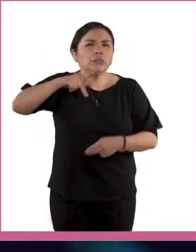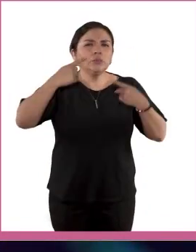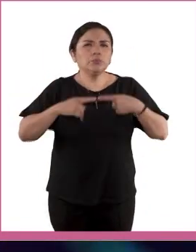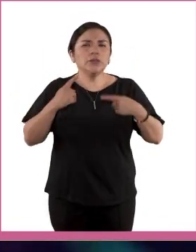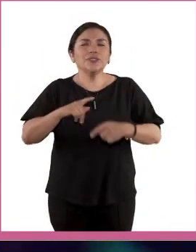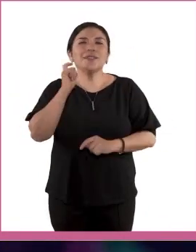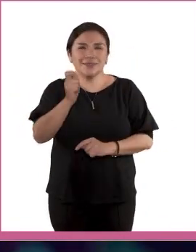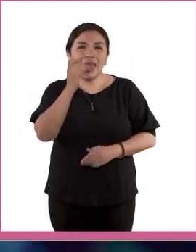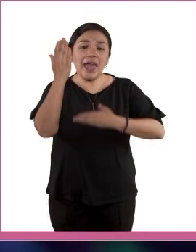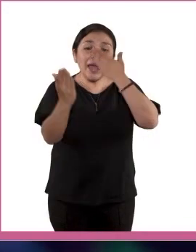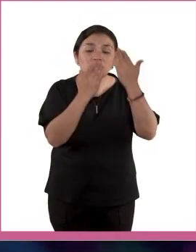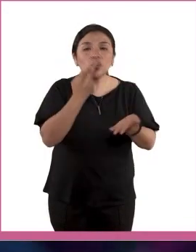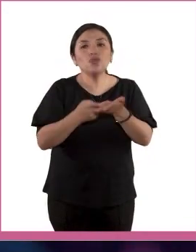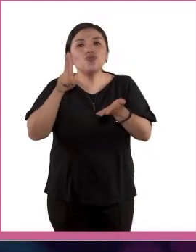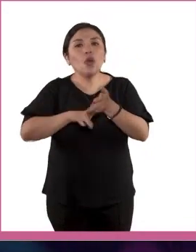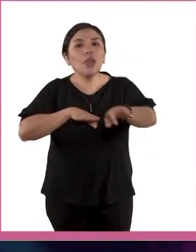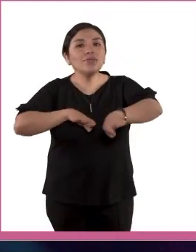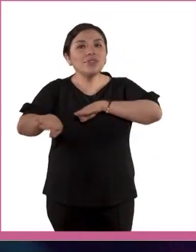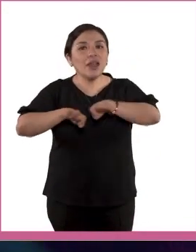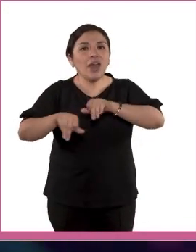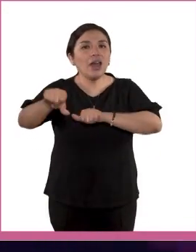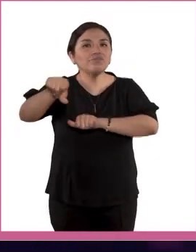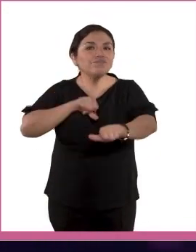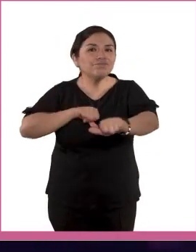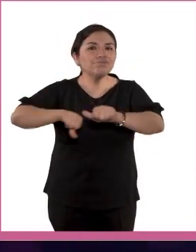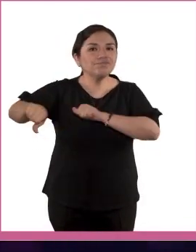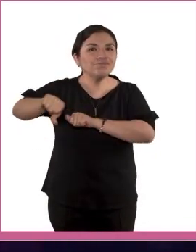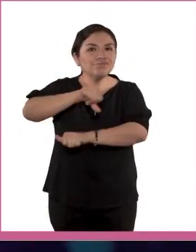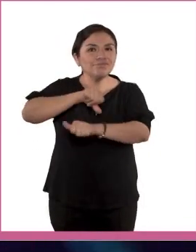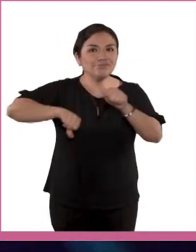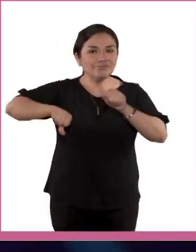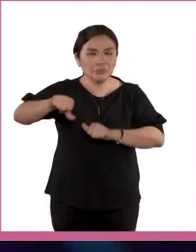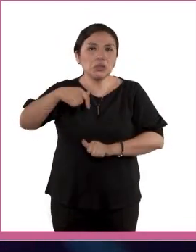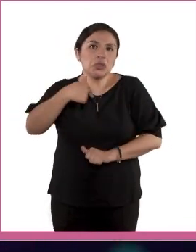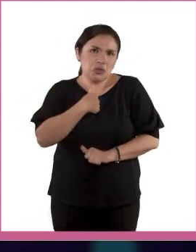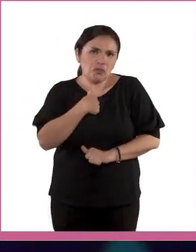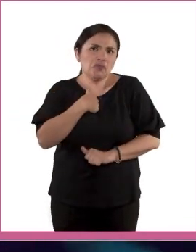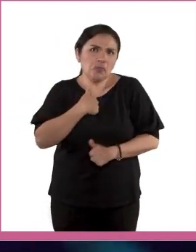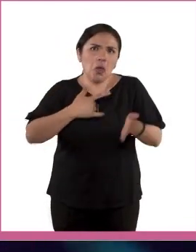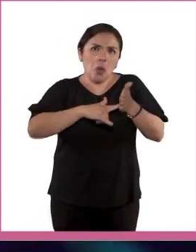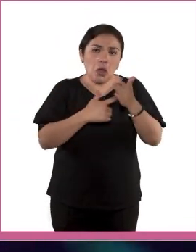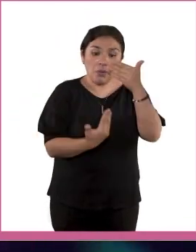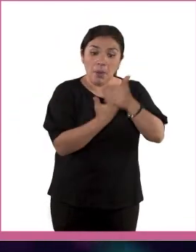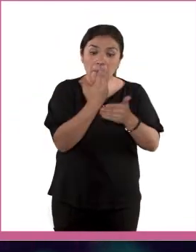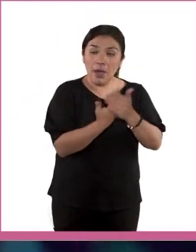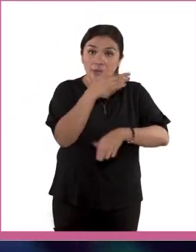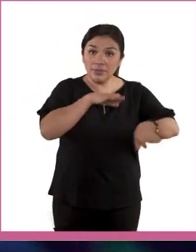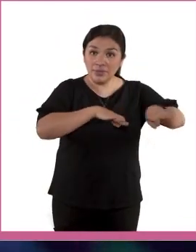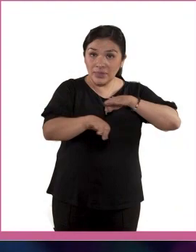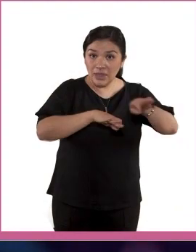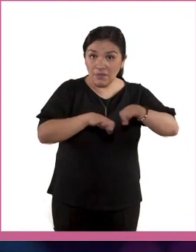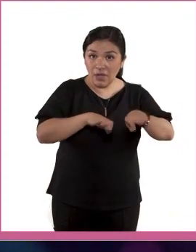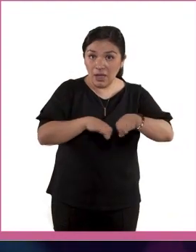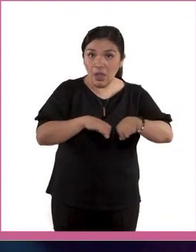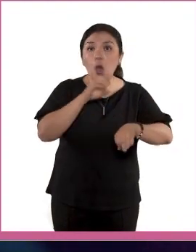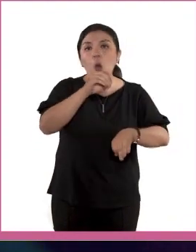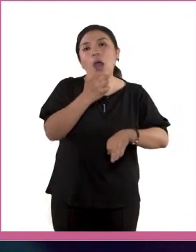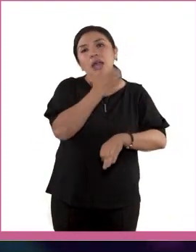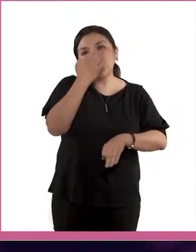hace la mayoría, que tiene que ver con estudiar y trabajar en turnos alternos. Entonces, yo si tengo un horario